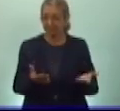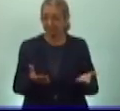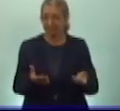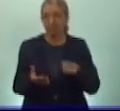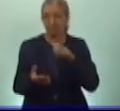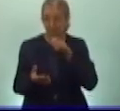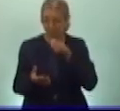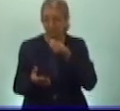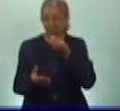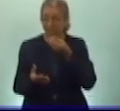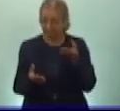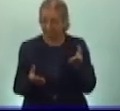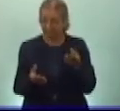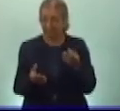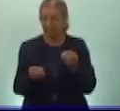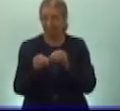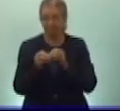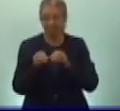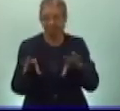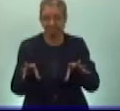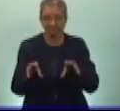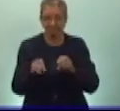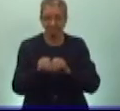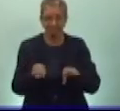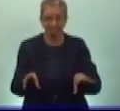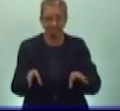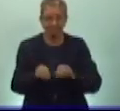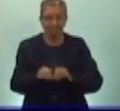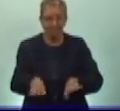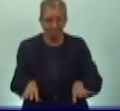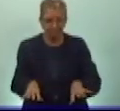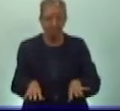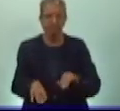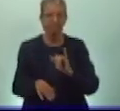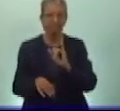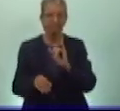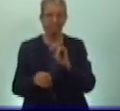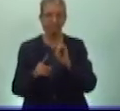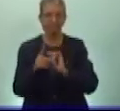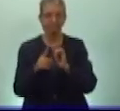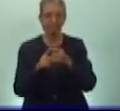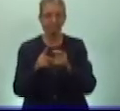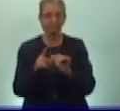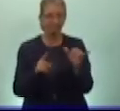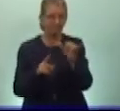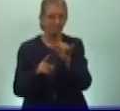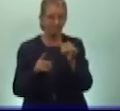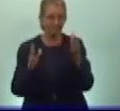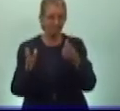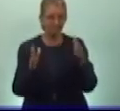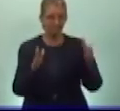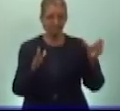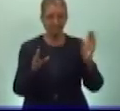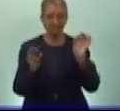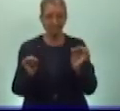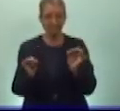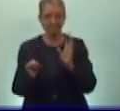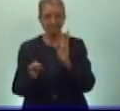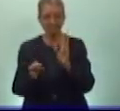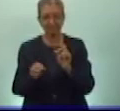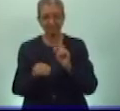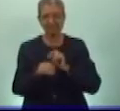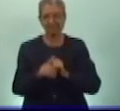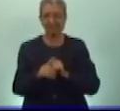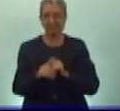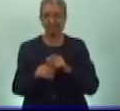puedo perfectamente repartir 6 plátanos de manera, o sea, de forma igual, entre dos niños. Ustedes